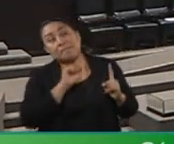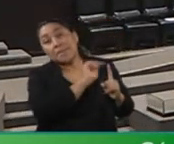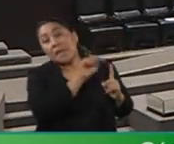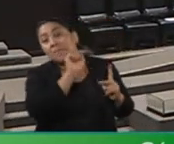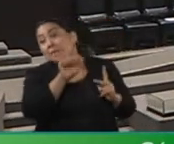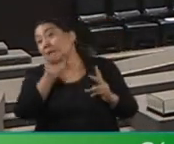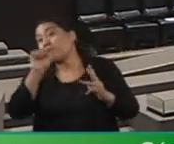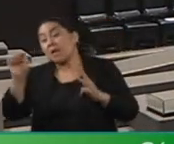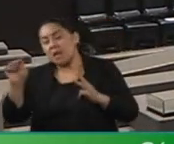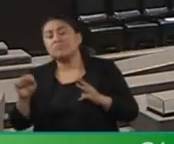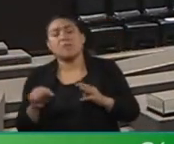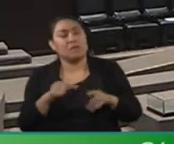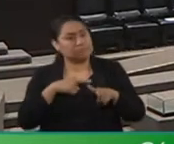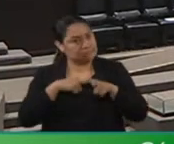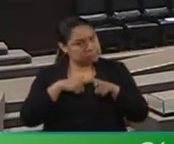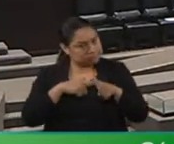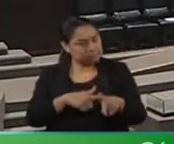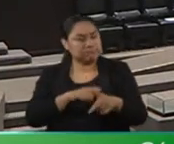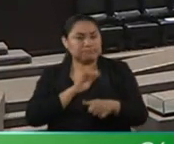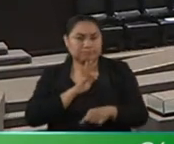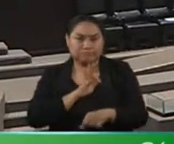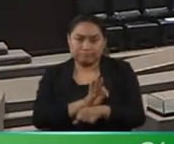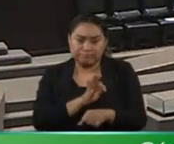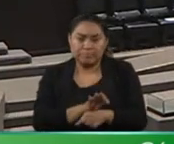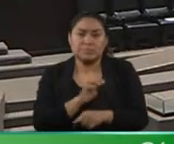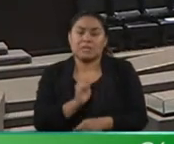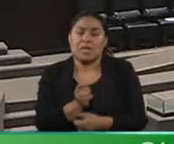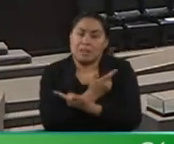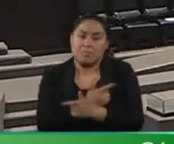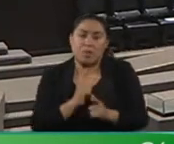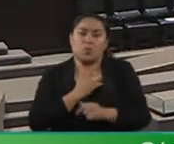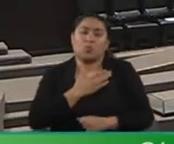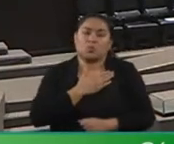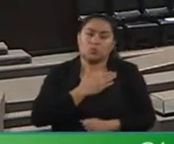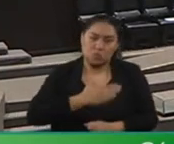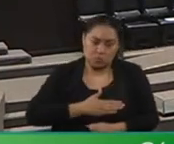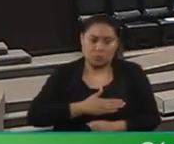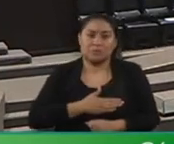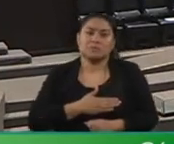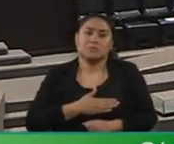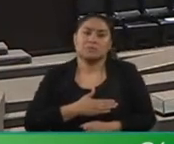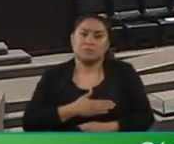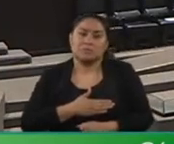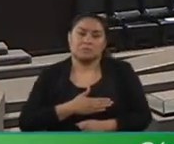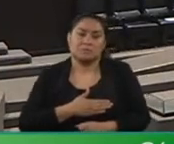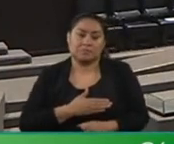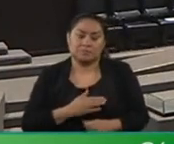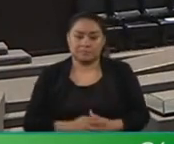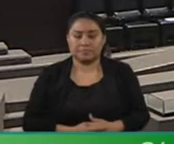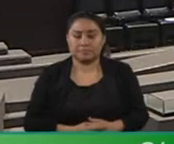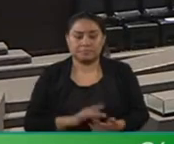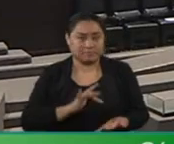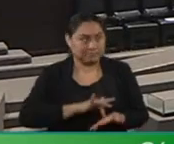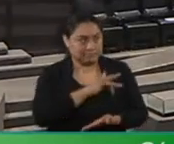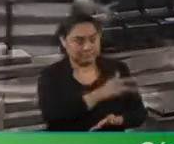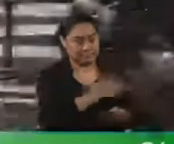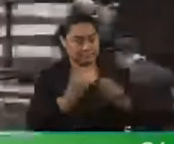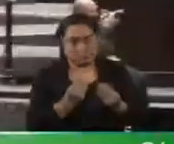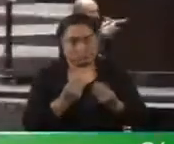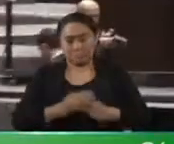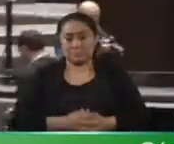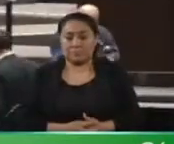sigan siendo garantes de nuestra democracia de nuestra pluralidad y de nuestra alternancia muchas